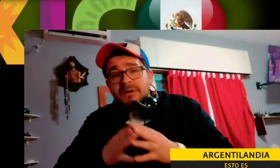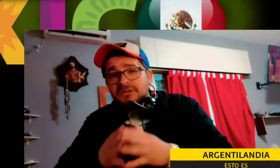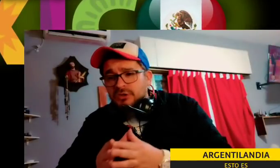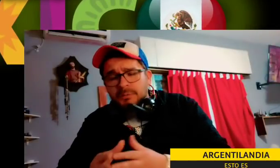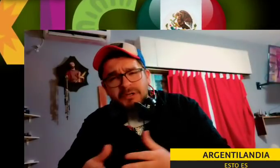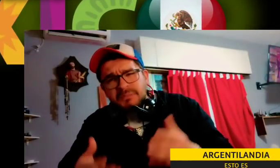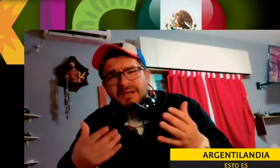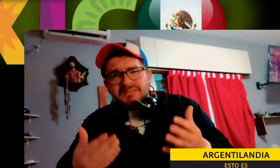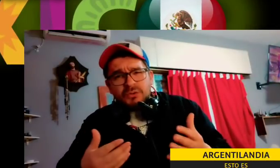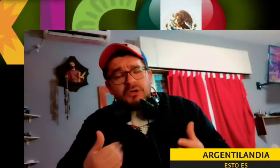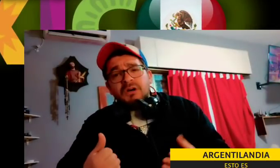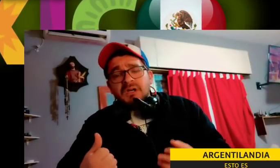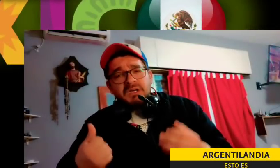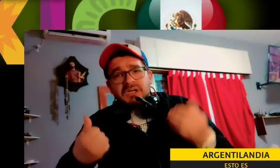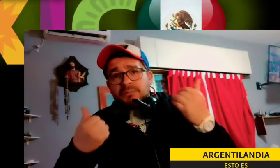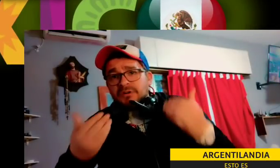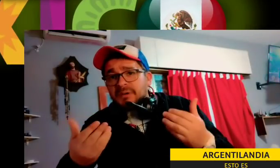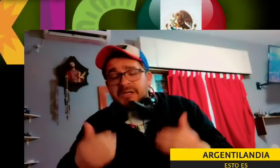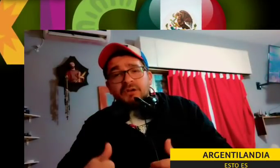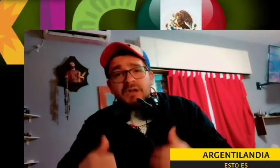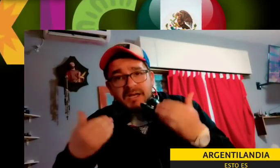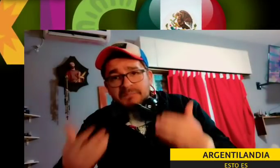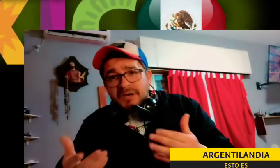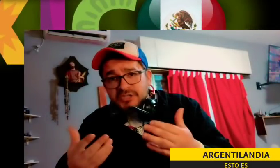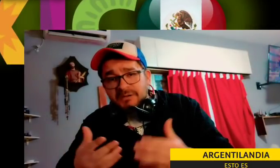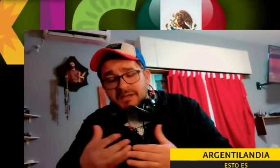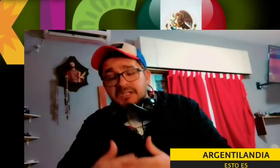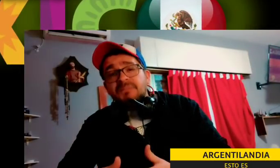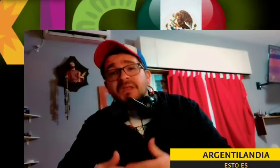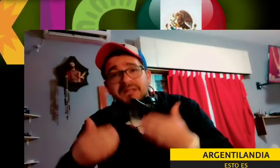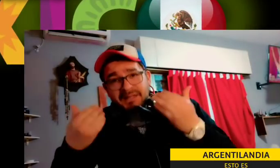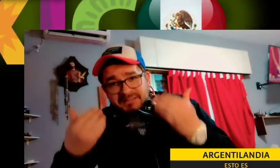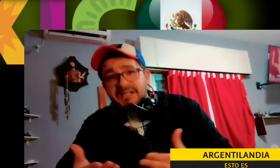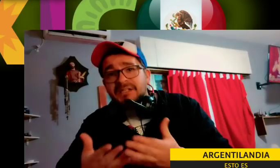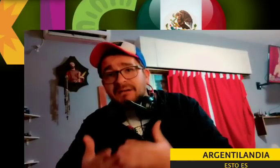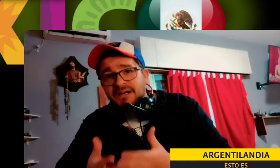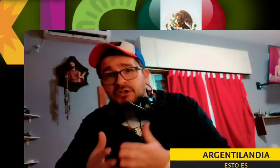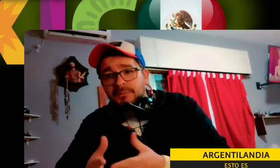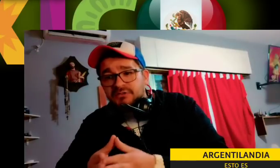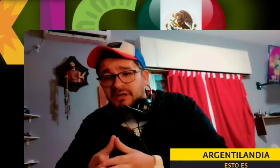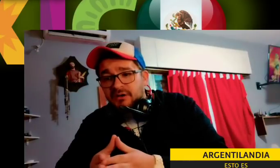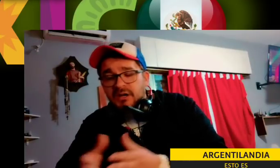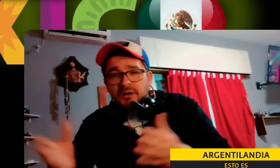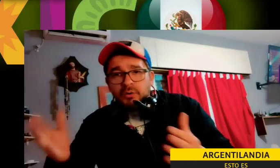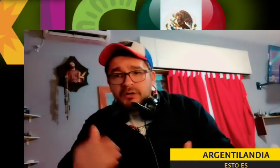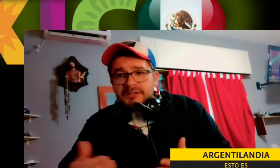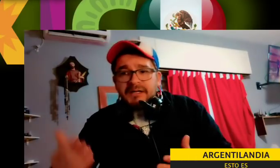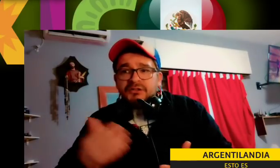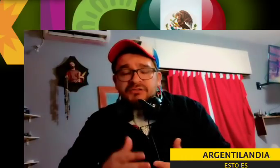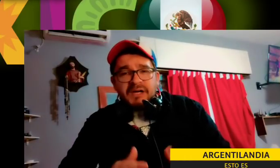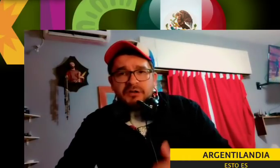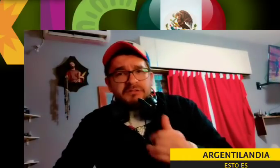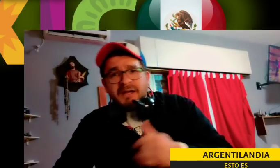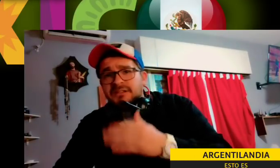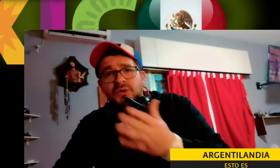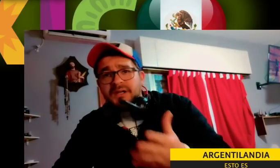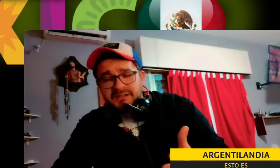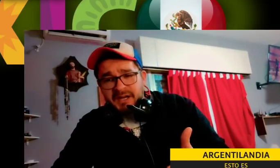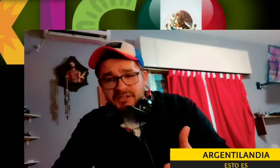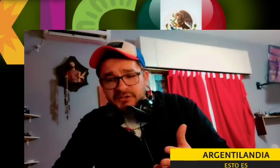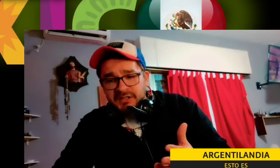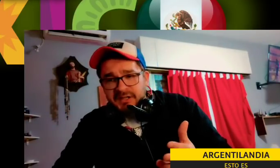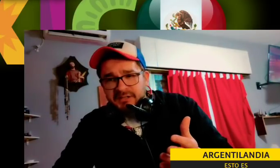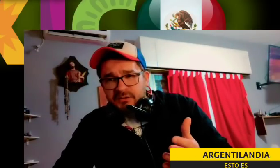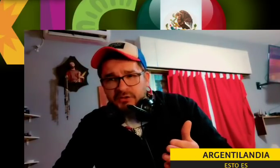va a cerrar la boca a más de uno, porque estoy más que seguro que el pueblo mexicano, la gran mayoría, va a decir que siga trabajando López Obrador luego de tantos años,